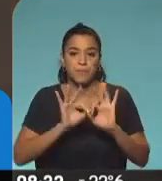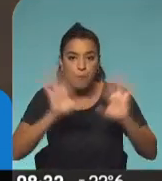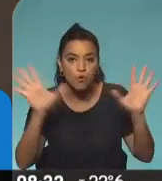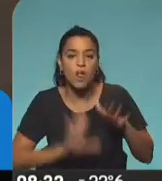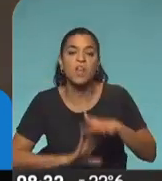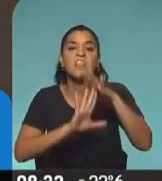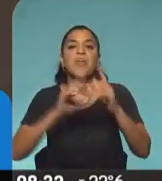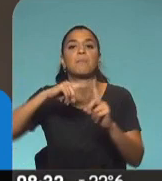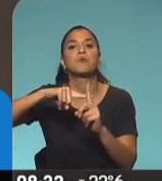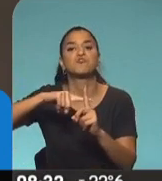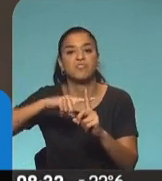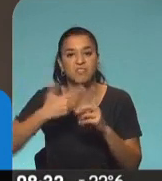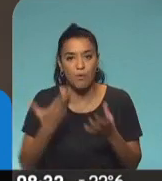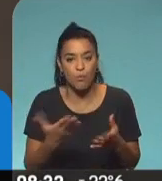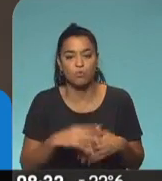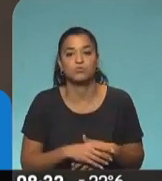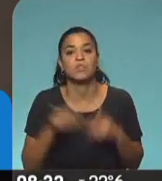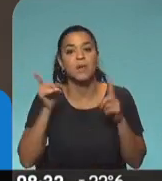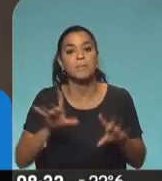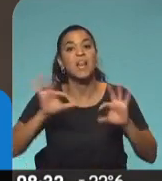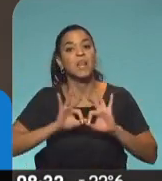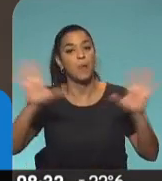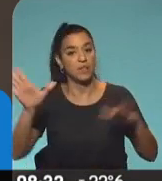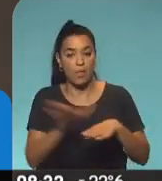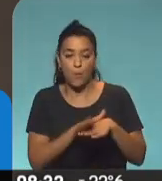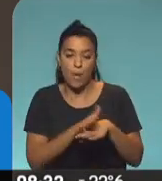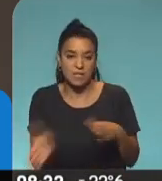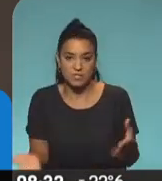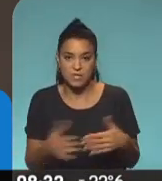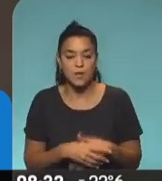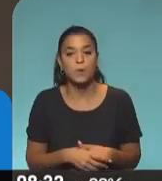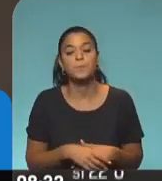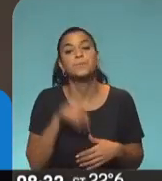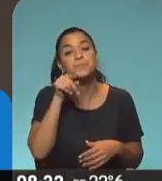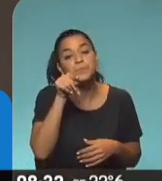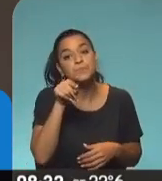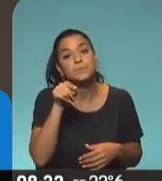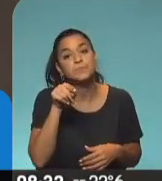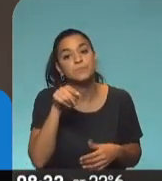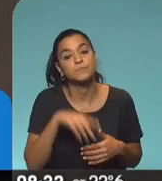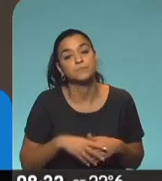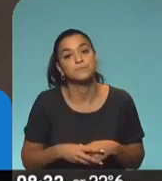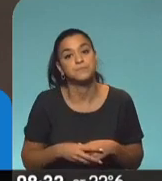líderes positivos y la libertad, básicamente. En tanto y en cuanto nuestros